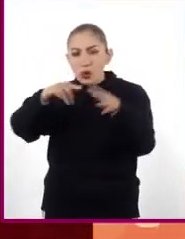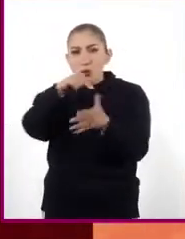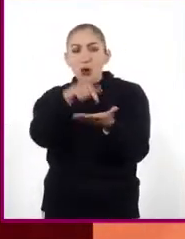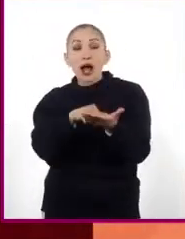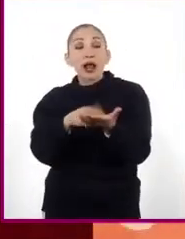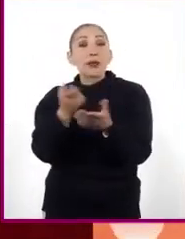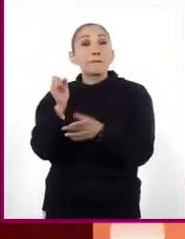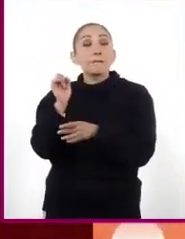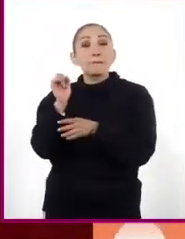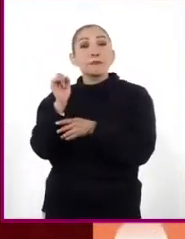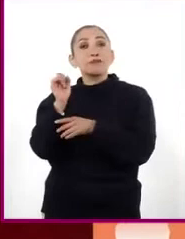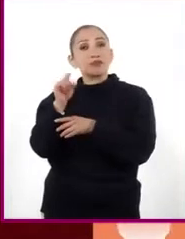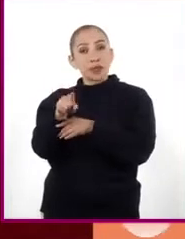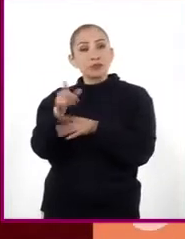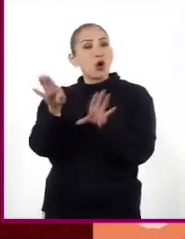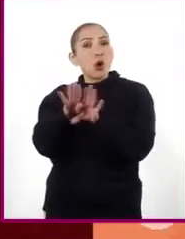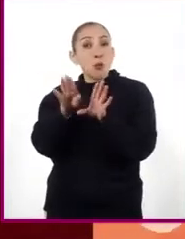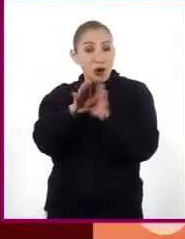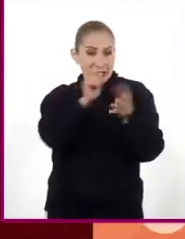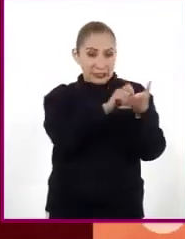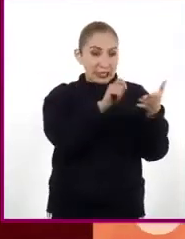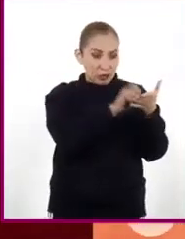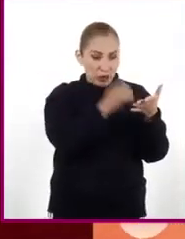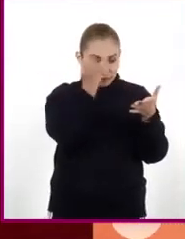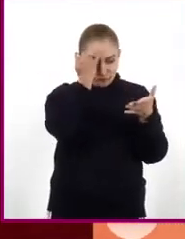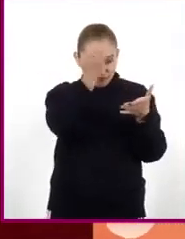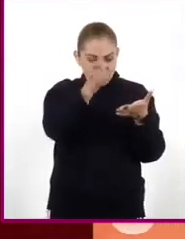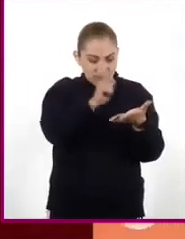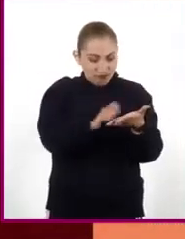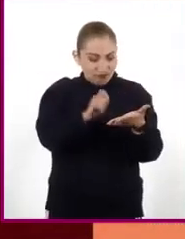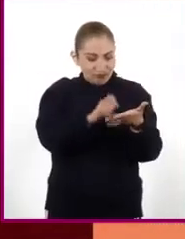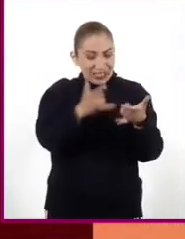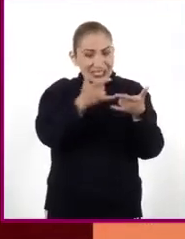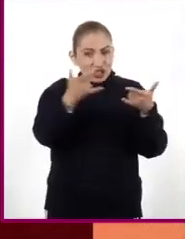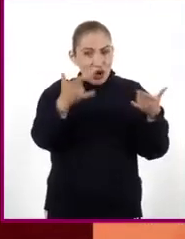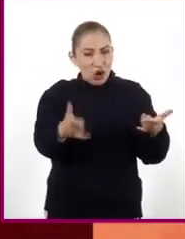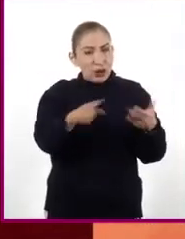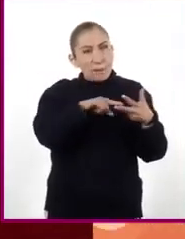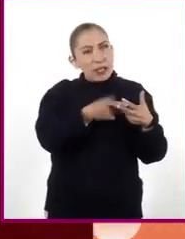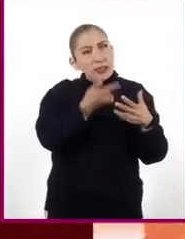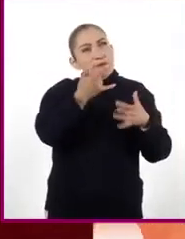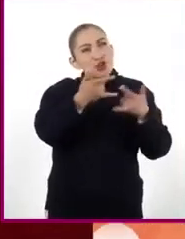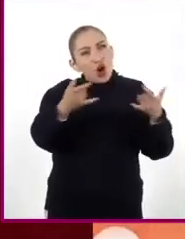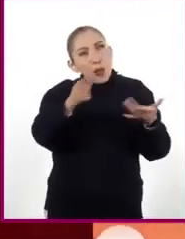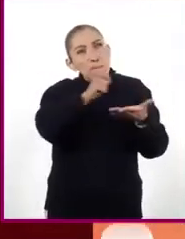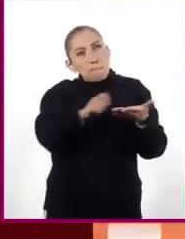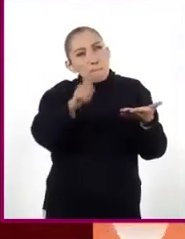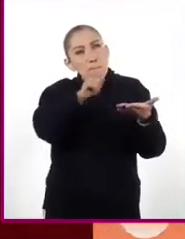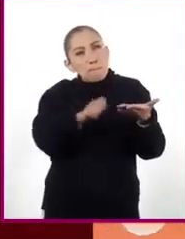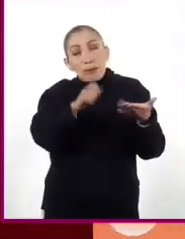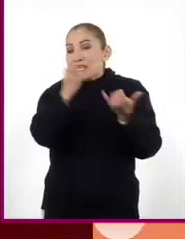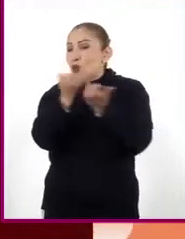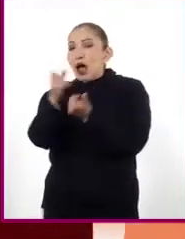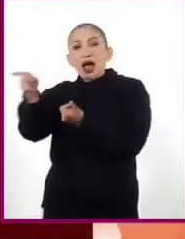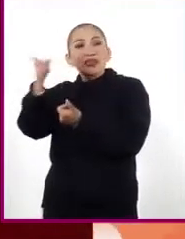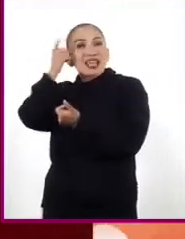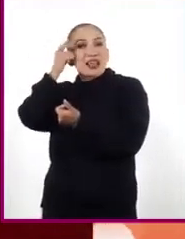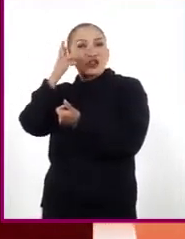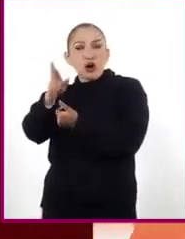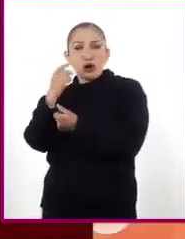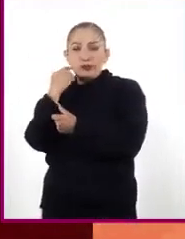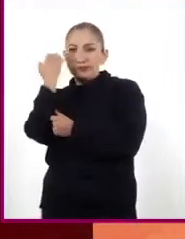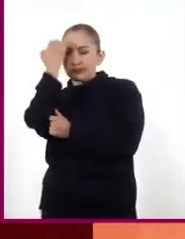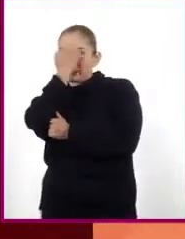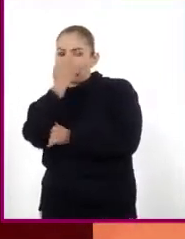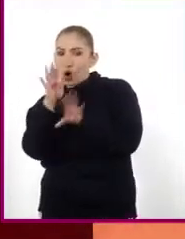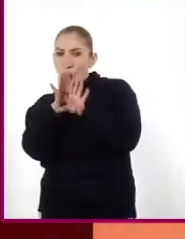¿no? Así como el escritor parte de una hoja en blanco y empieza a escribir, pues así un lienzo blanco